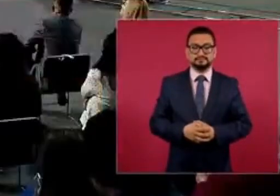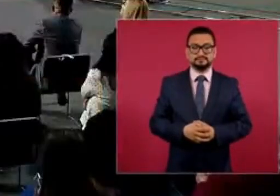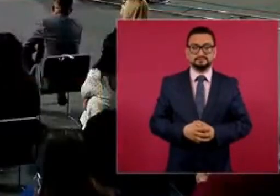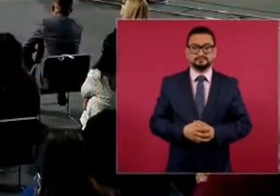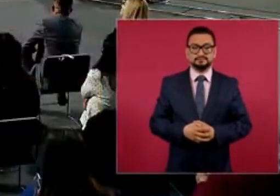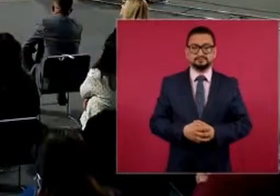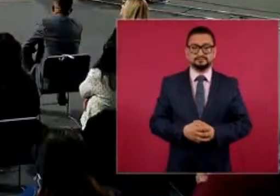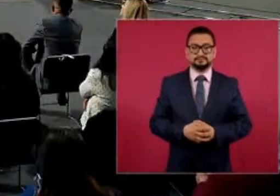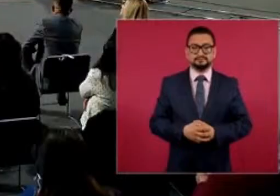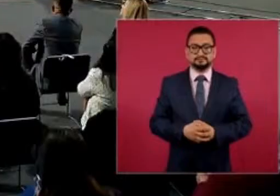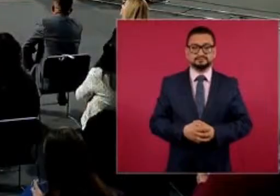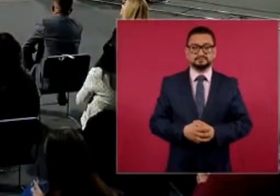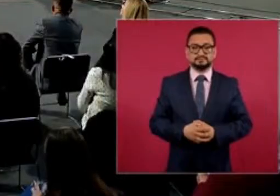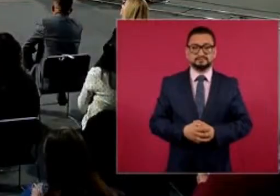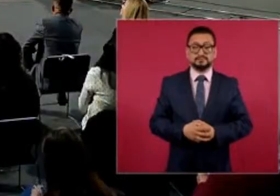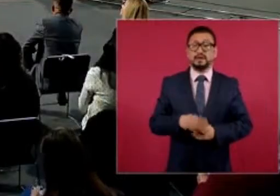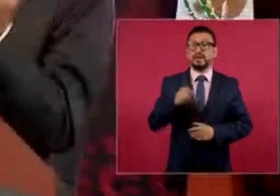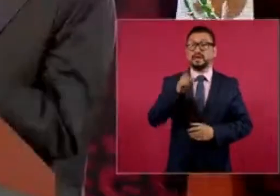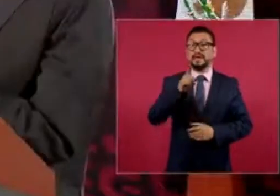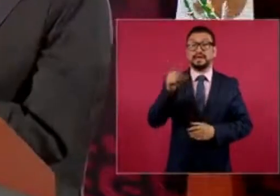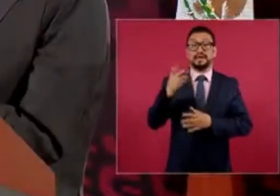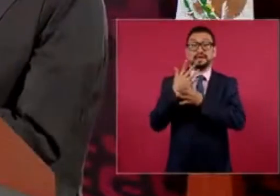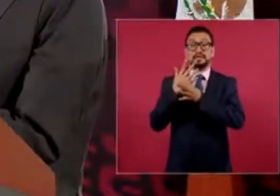es militarizar.